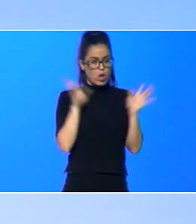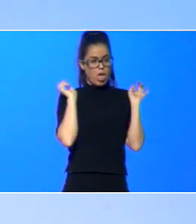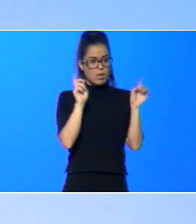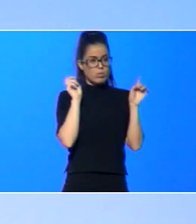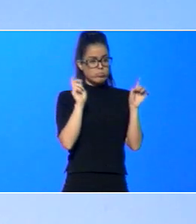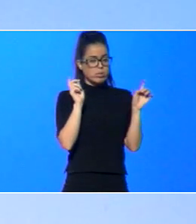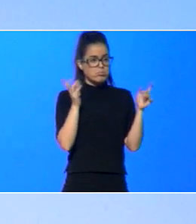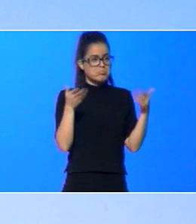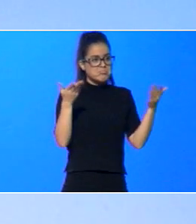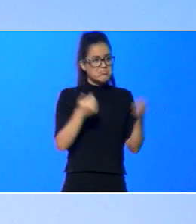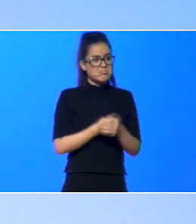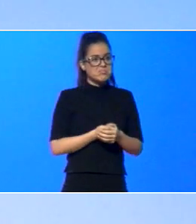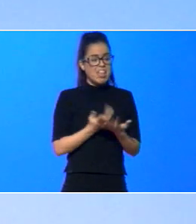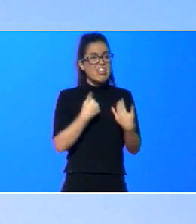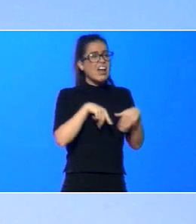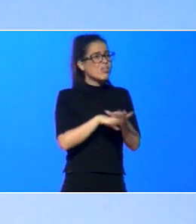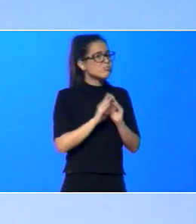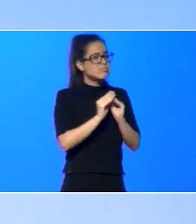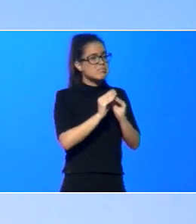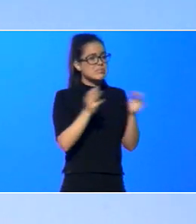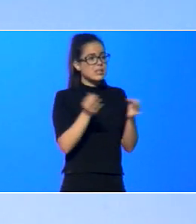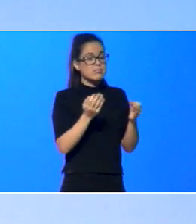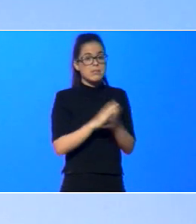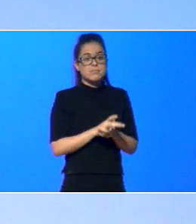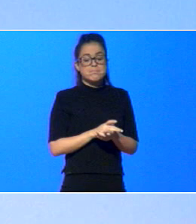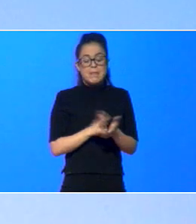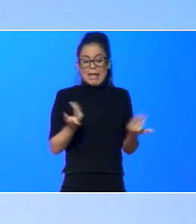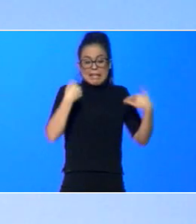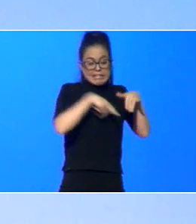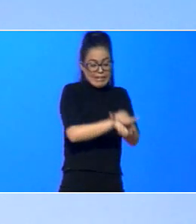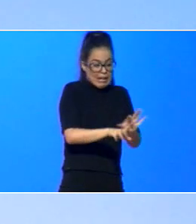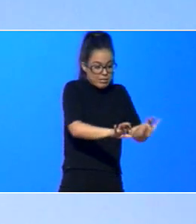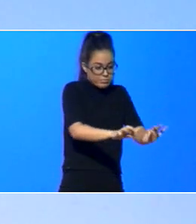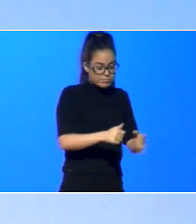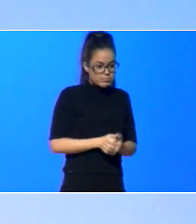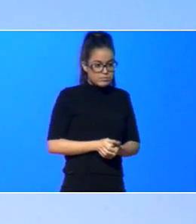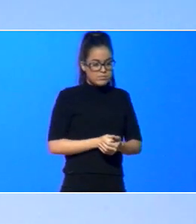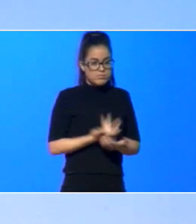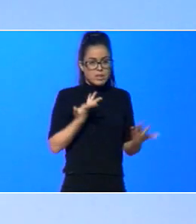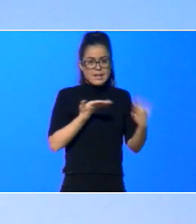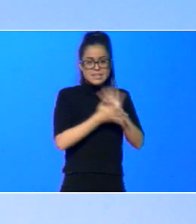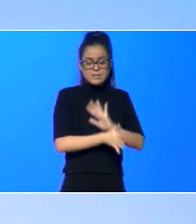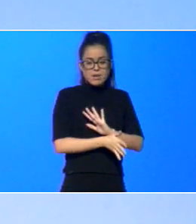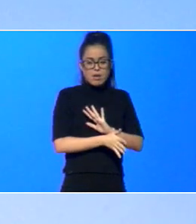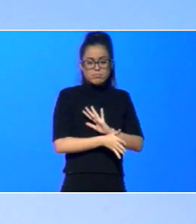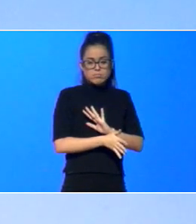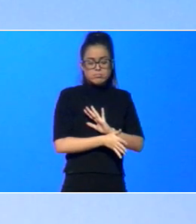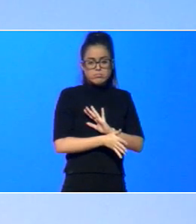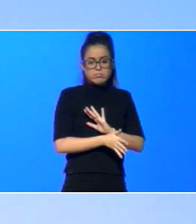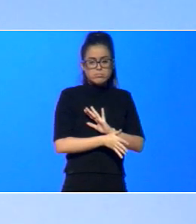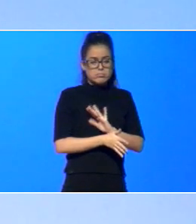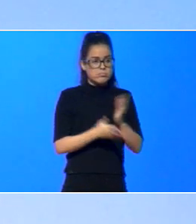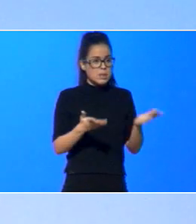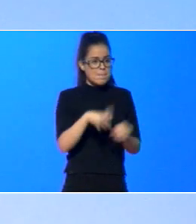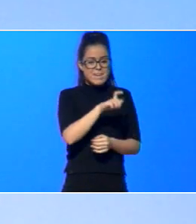integradora lo que hace es bueno pues integrar vamos a decir vamos a recoger no a